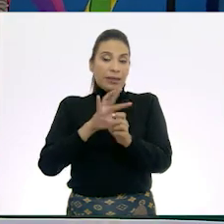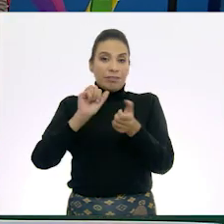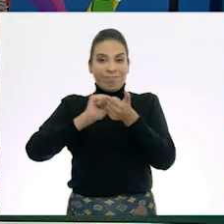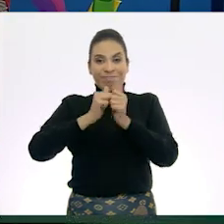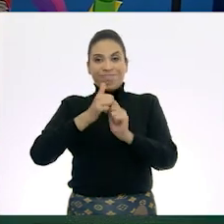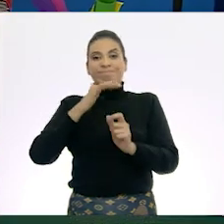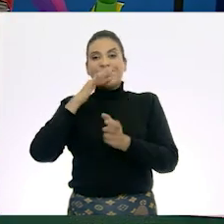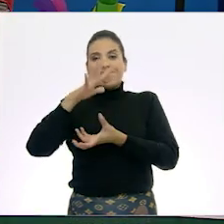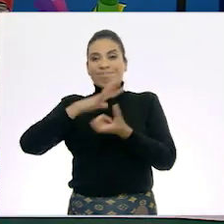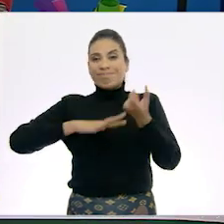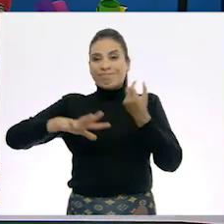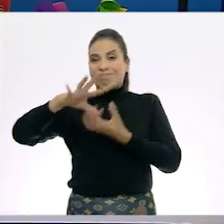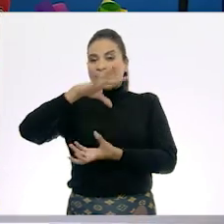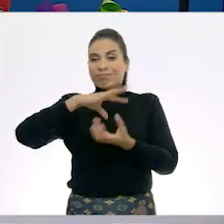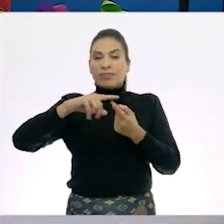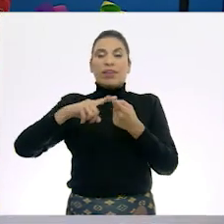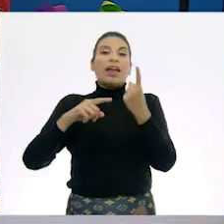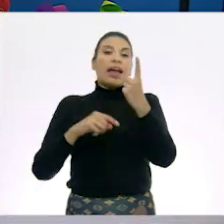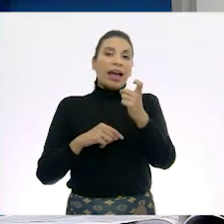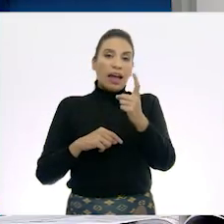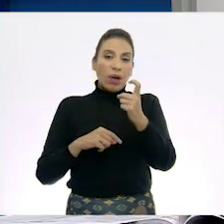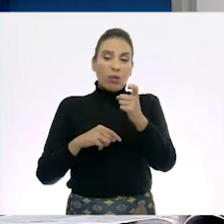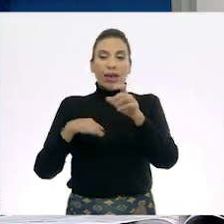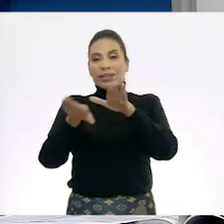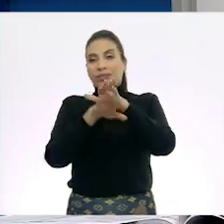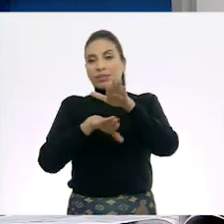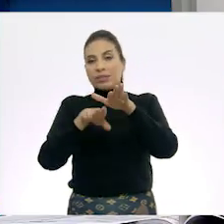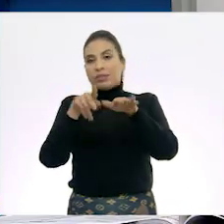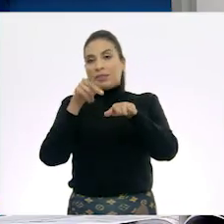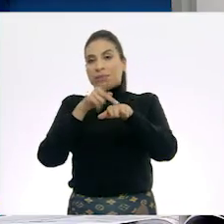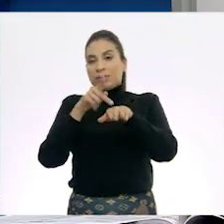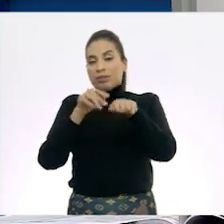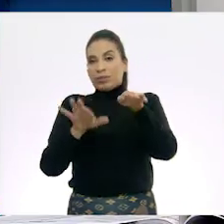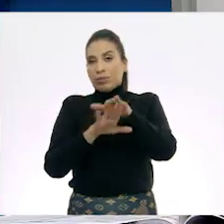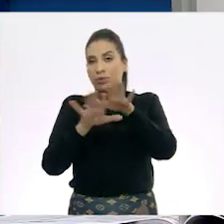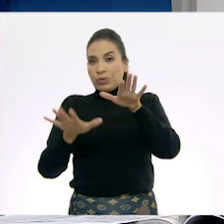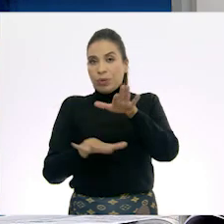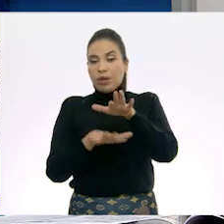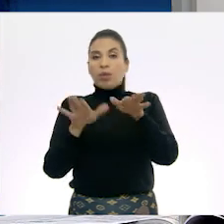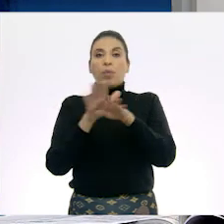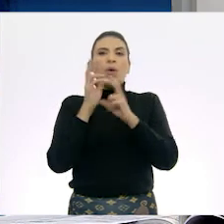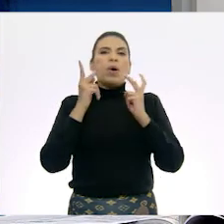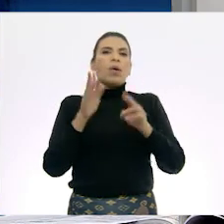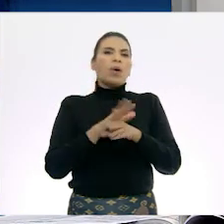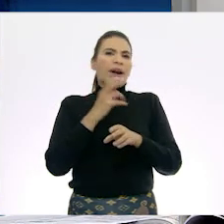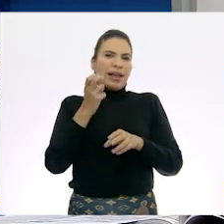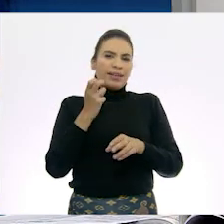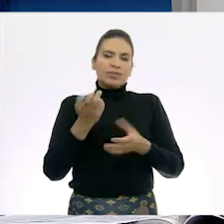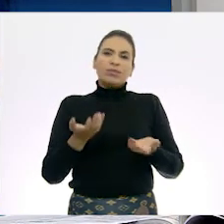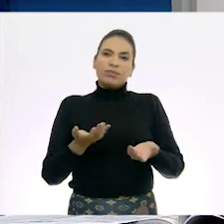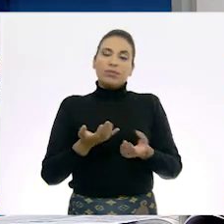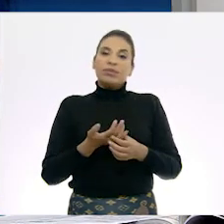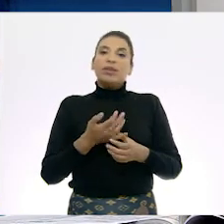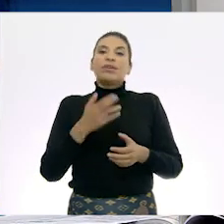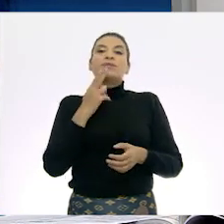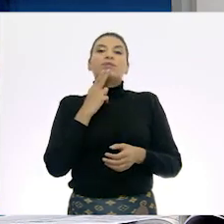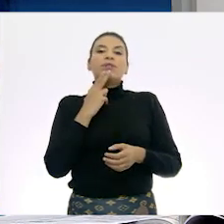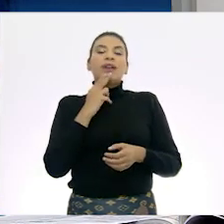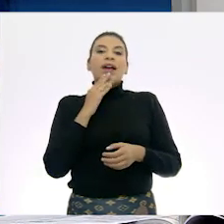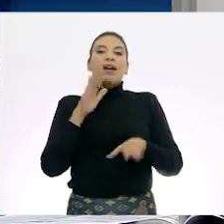van a contaminar el agua y el subsuelo. Entonces, pues ocupábamos de una manera,